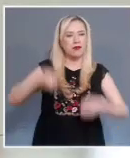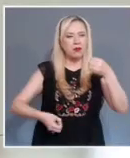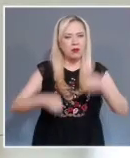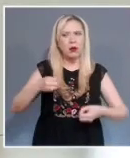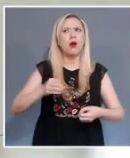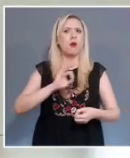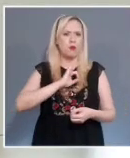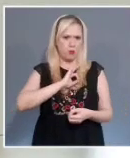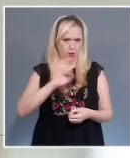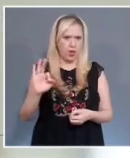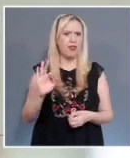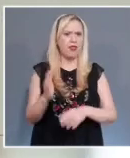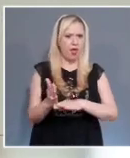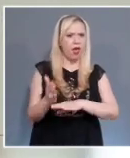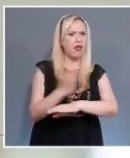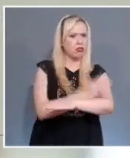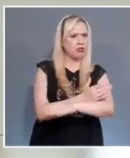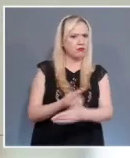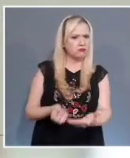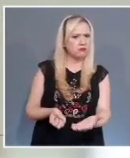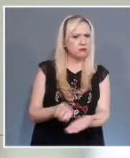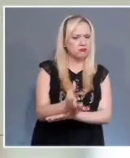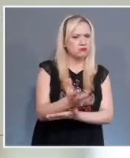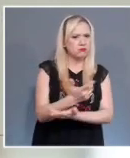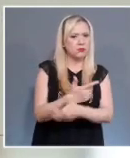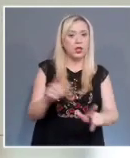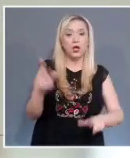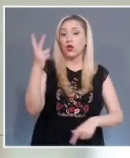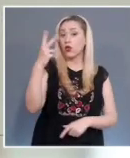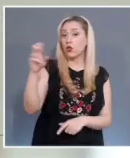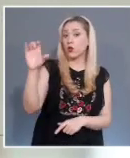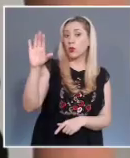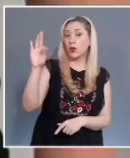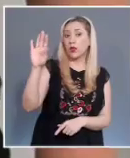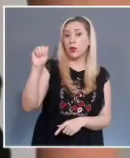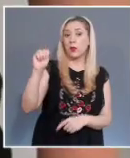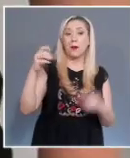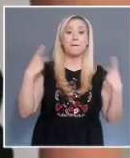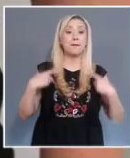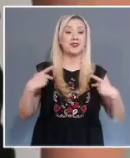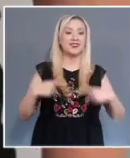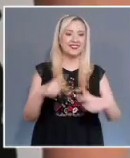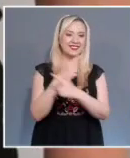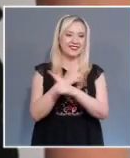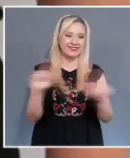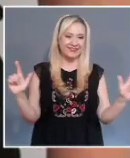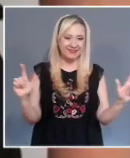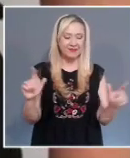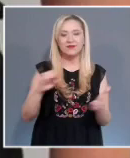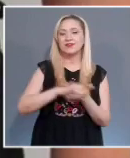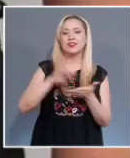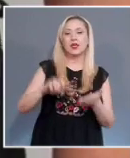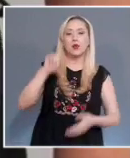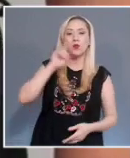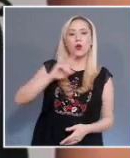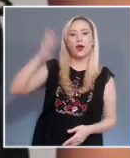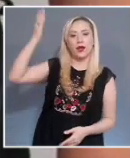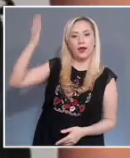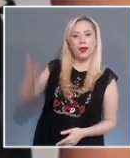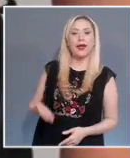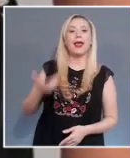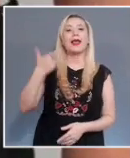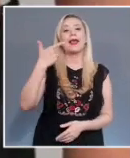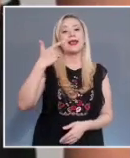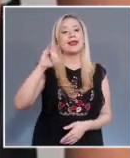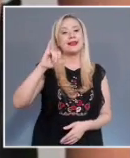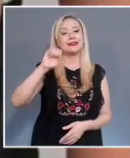amnistía, 249 ya recuperaron su libertad. Es el caso de una mujer identificada como Gisela, que fue